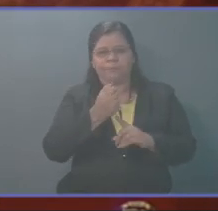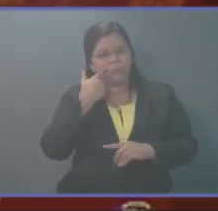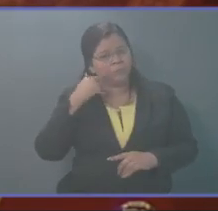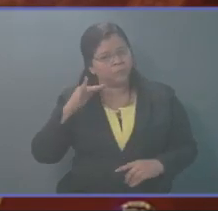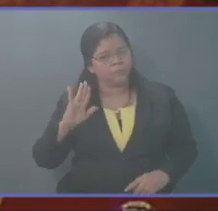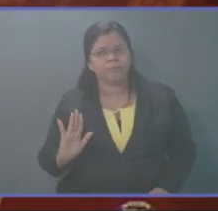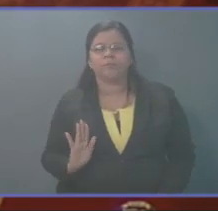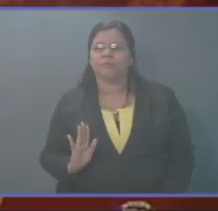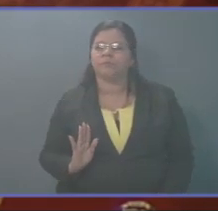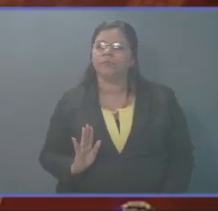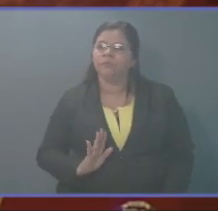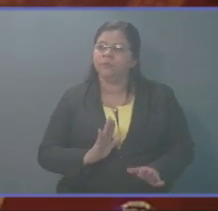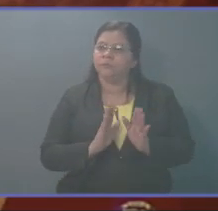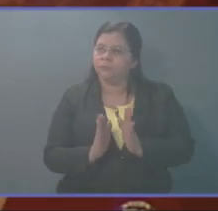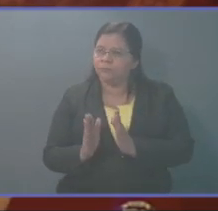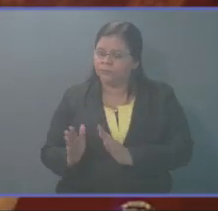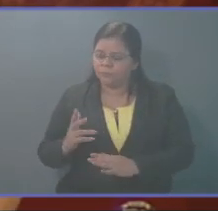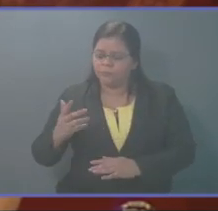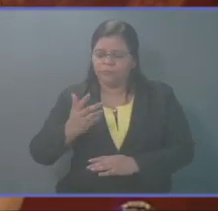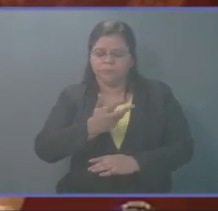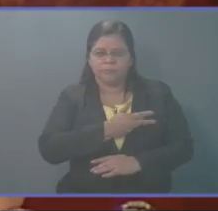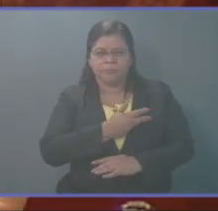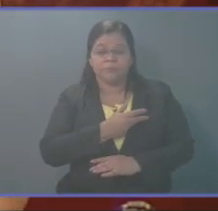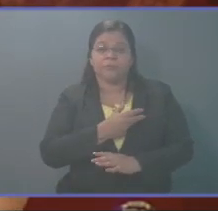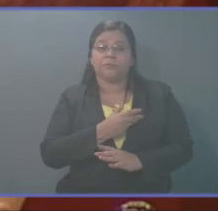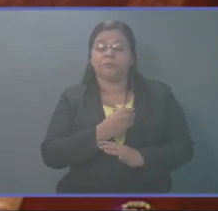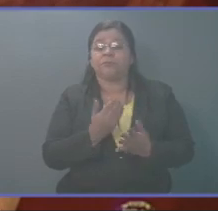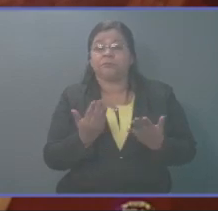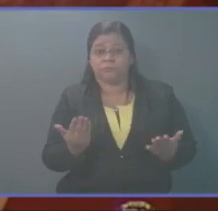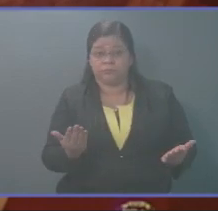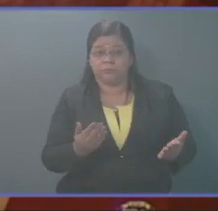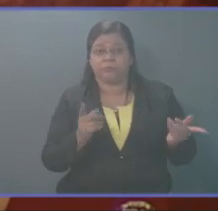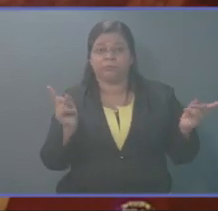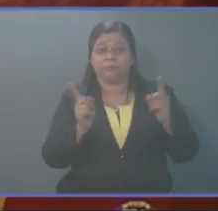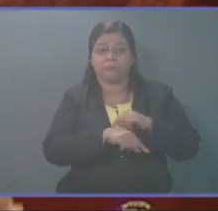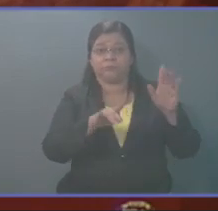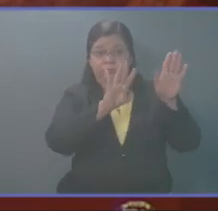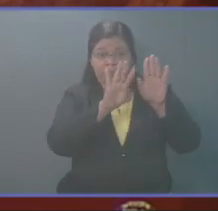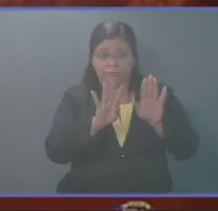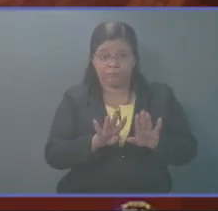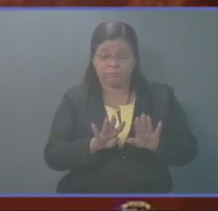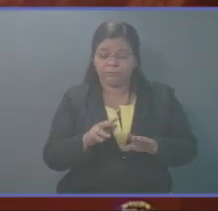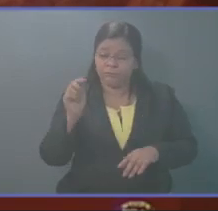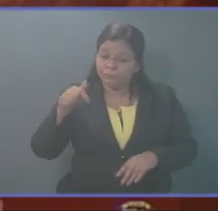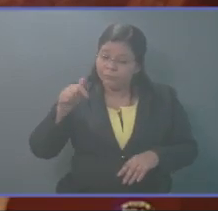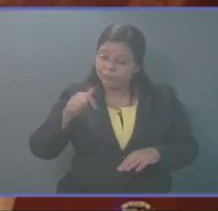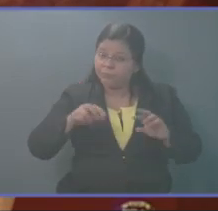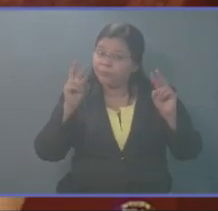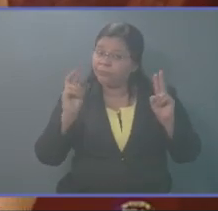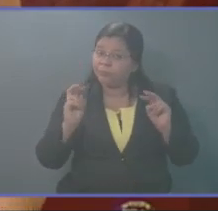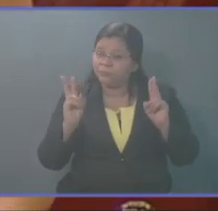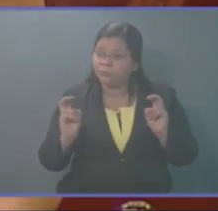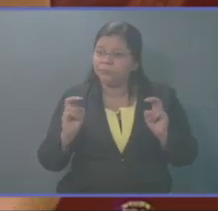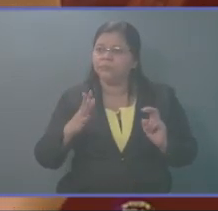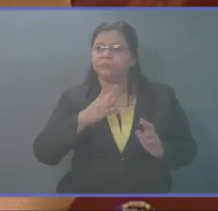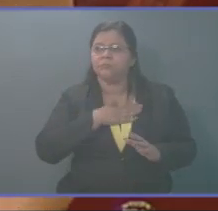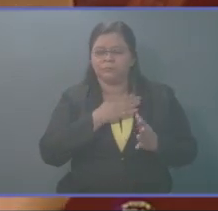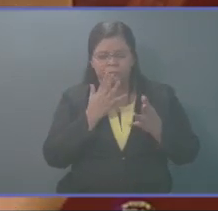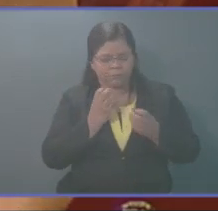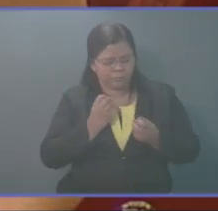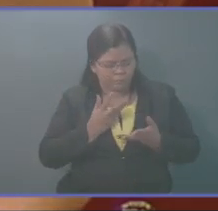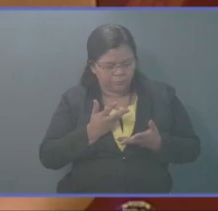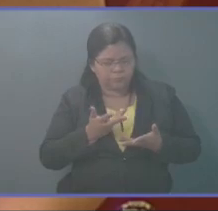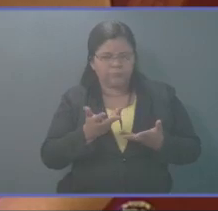ellos prepararnos para los efectos del cambio climático. Y justo en este tema yo quiero